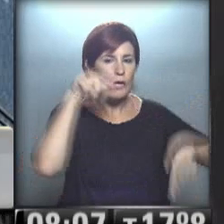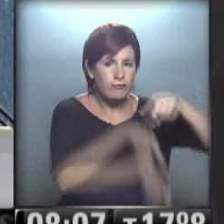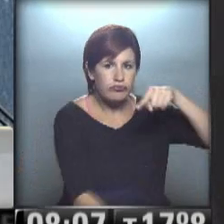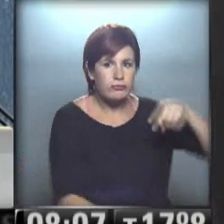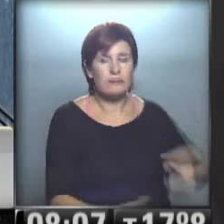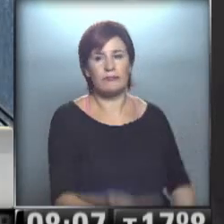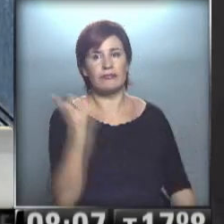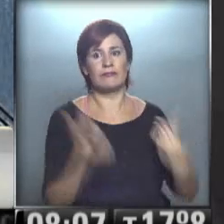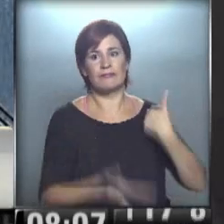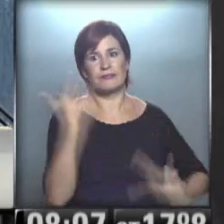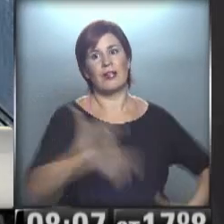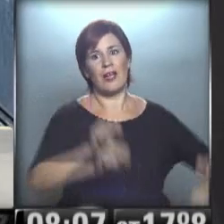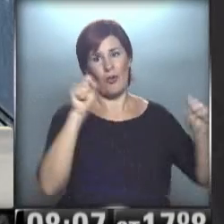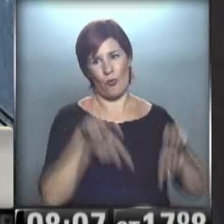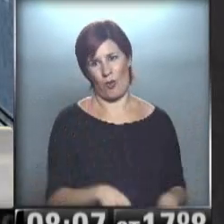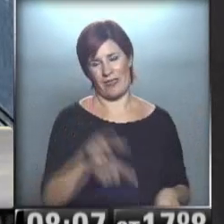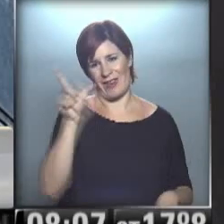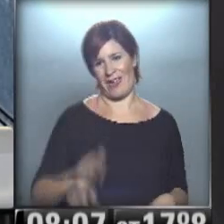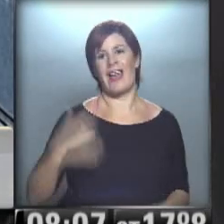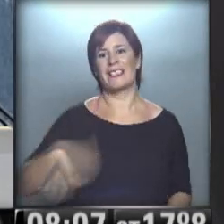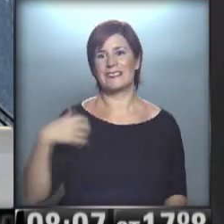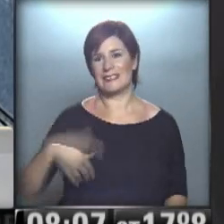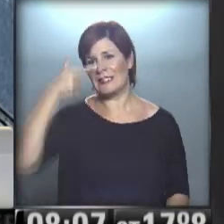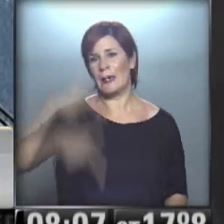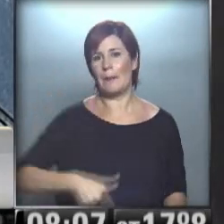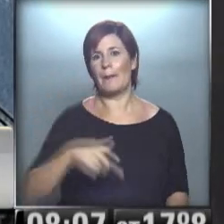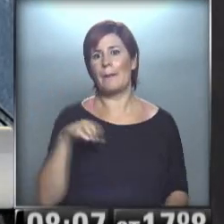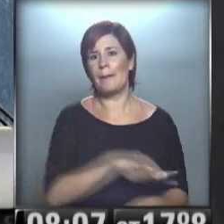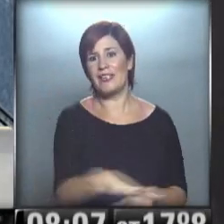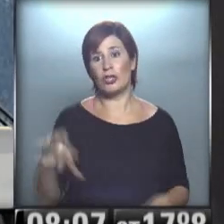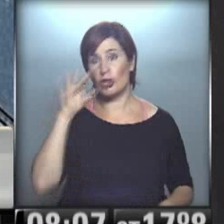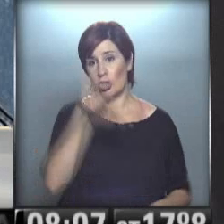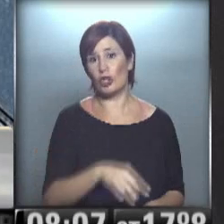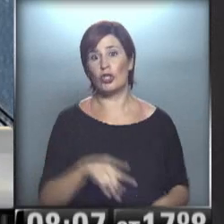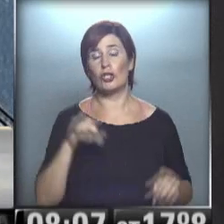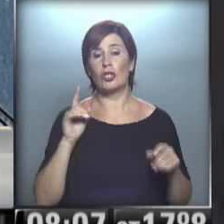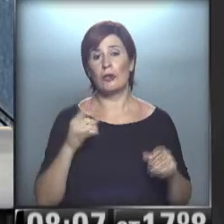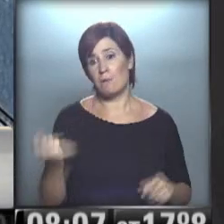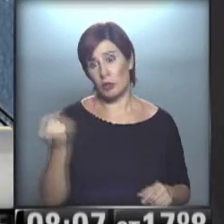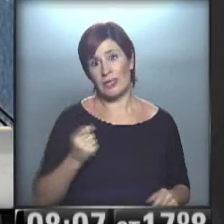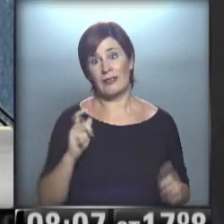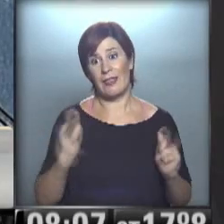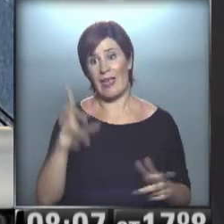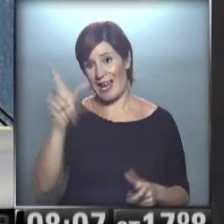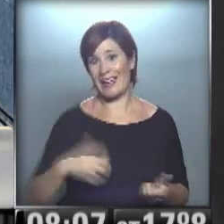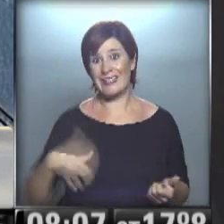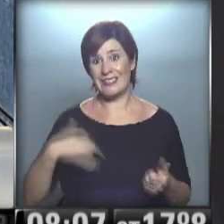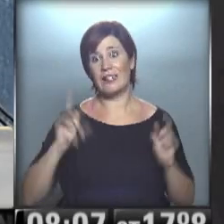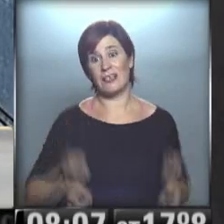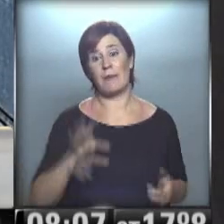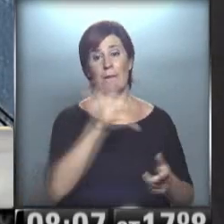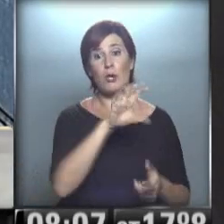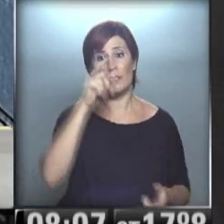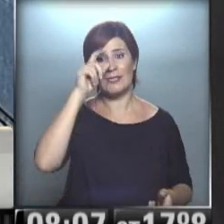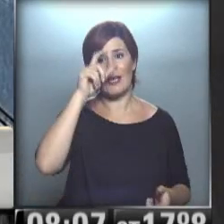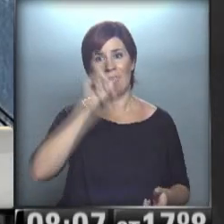petrolera en la República Argentina y obviamente es un impacto positivo para la provincia de Río Negro. También es